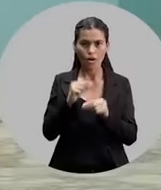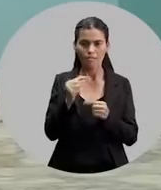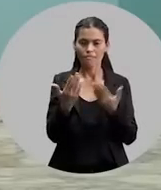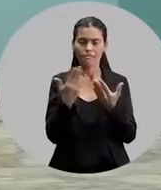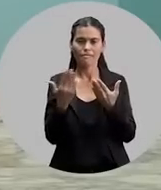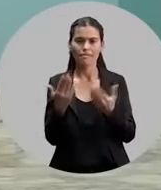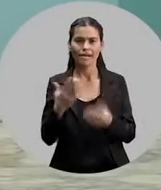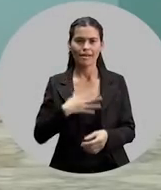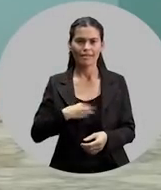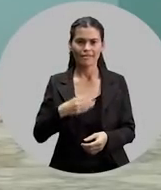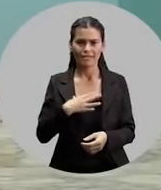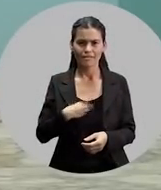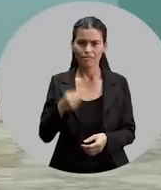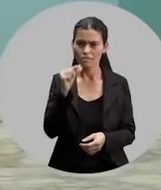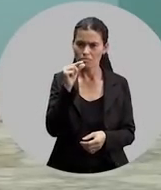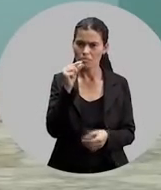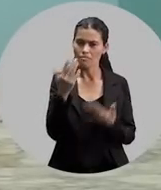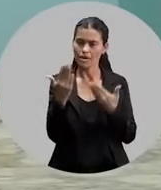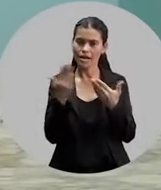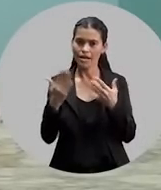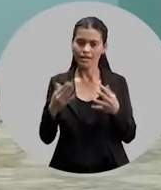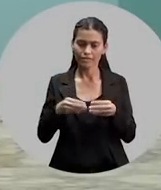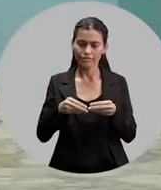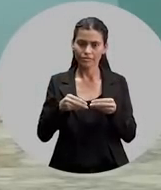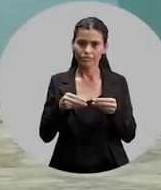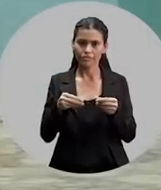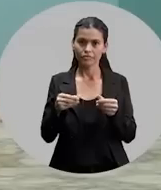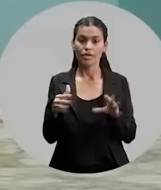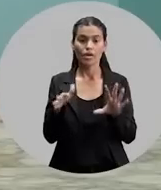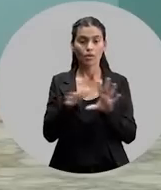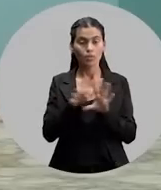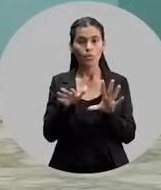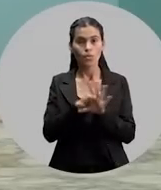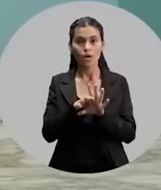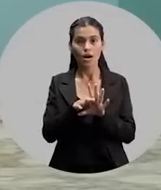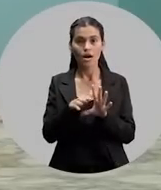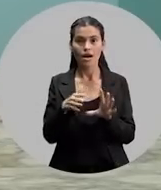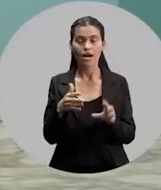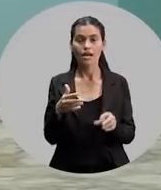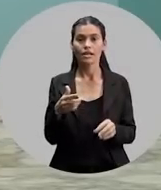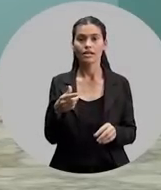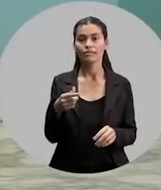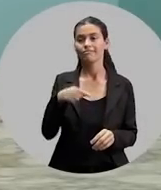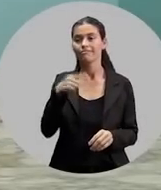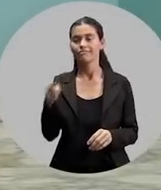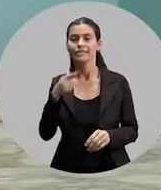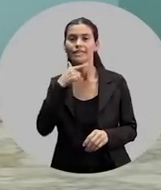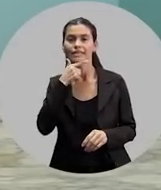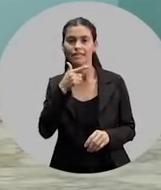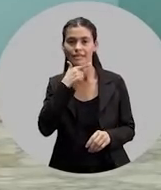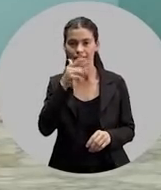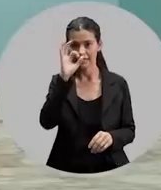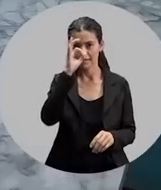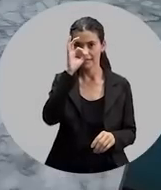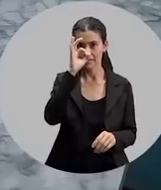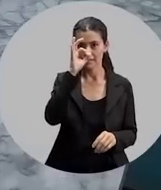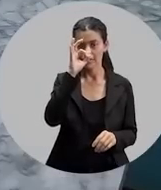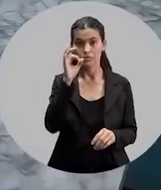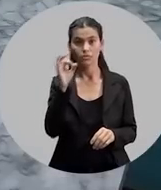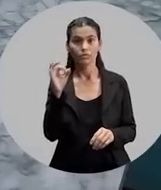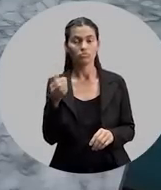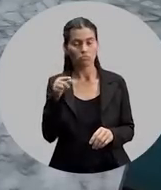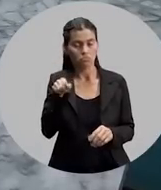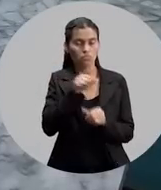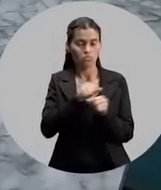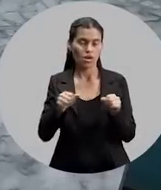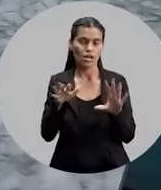volviéndose blanquecina la manteca. La misma cosa pasa con la otra materia grasa, que podría ser